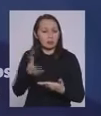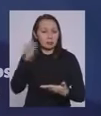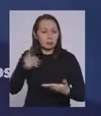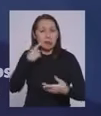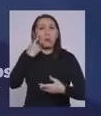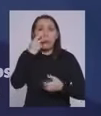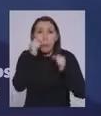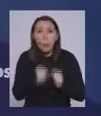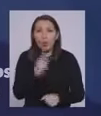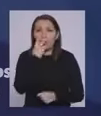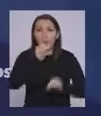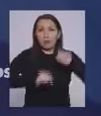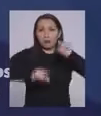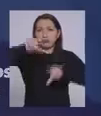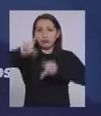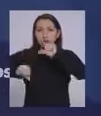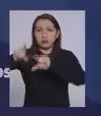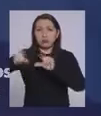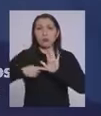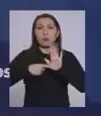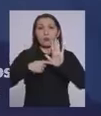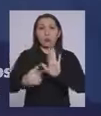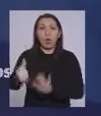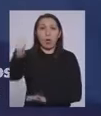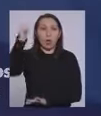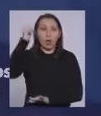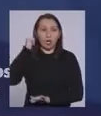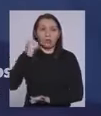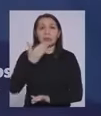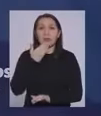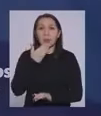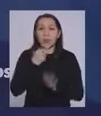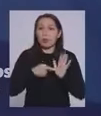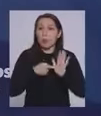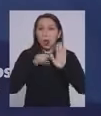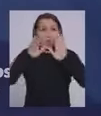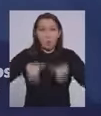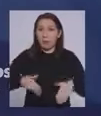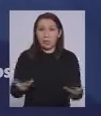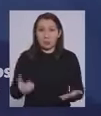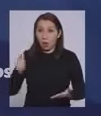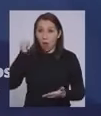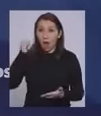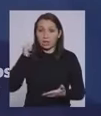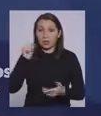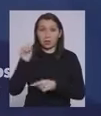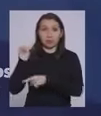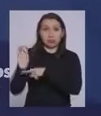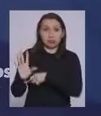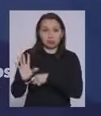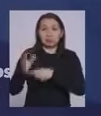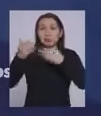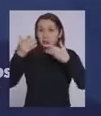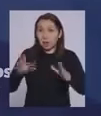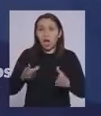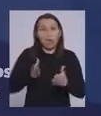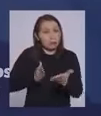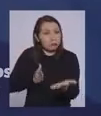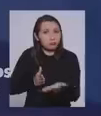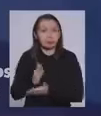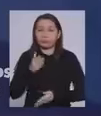los gráficos que mostramos ayer, incluso mostramos los mismos gráficos ayer. Este programa está ya en